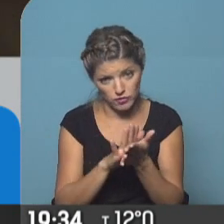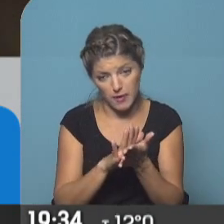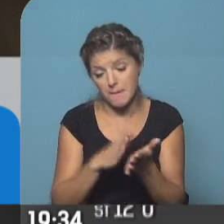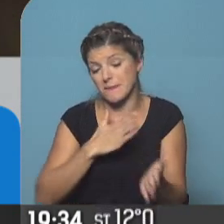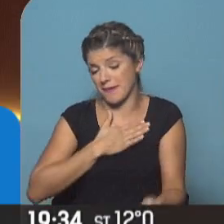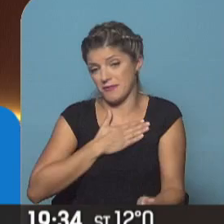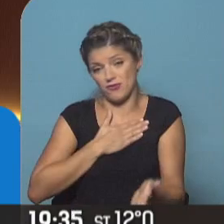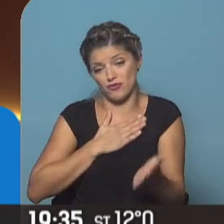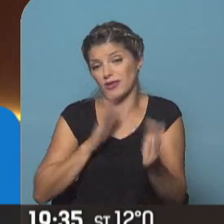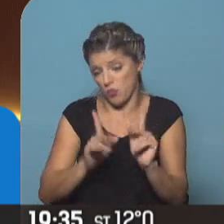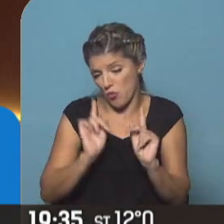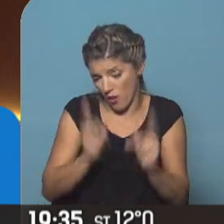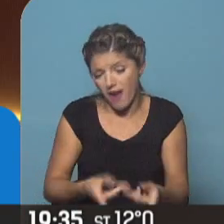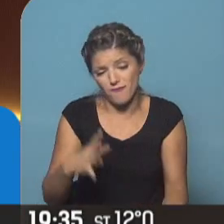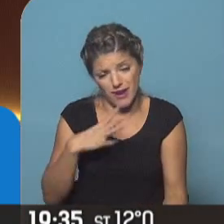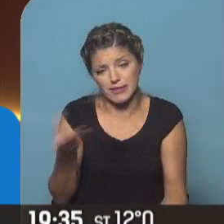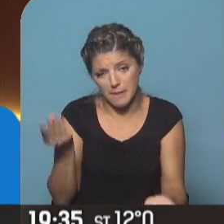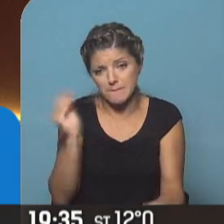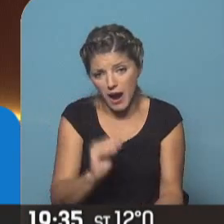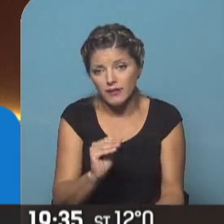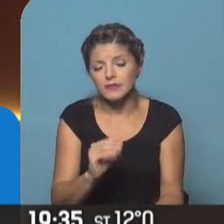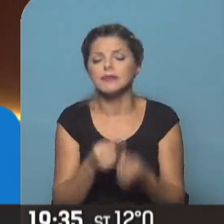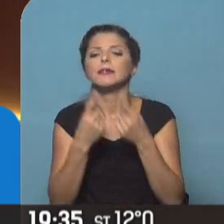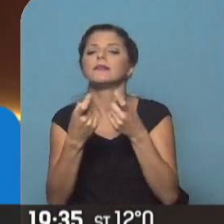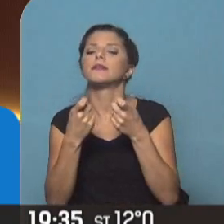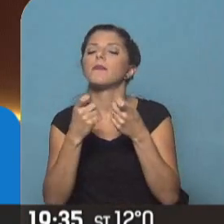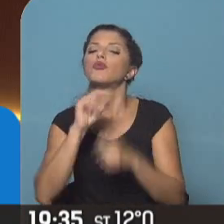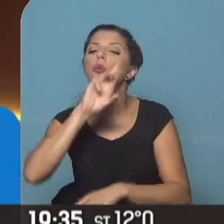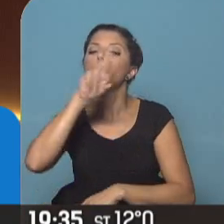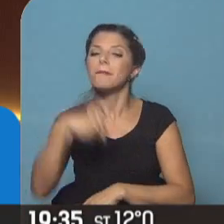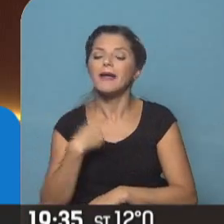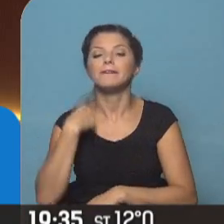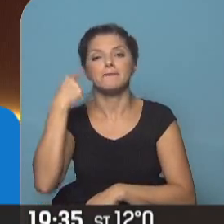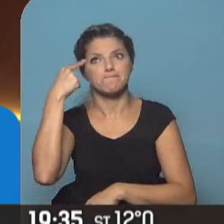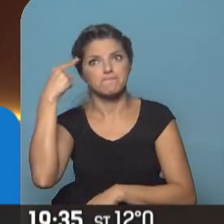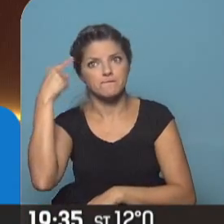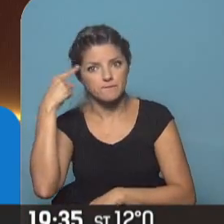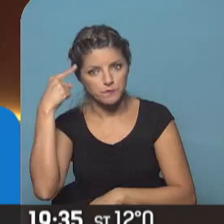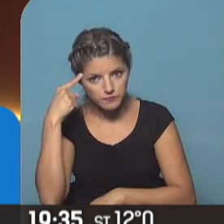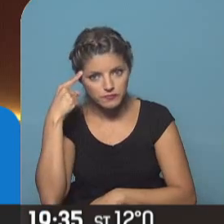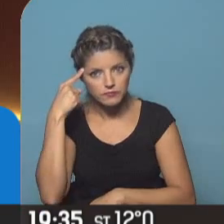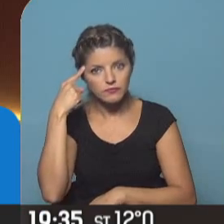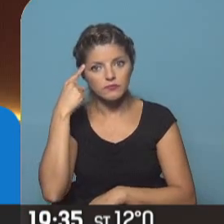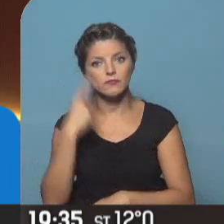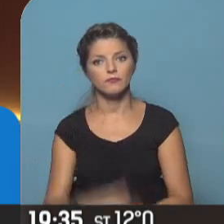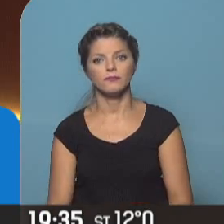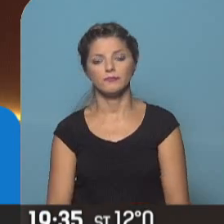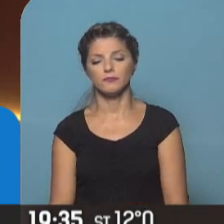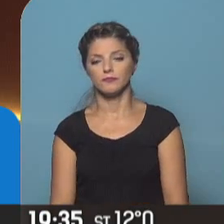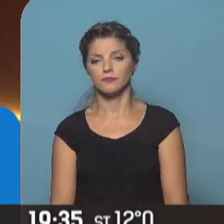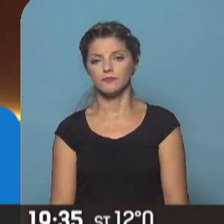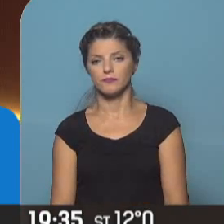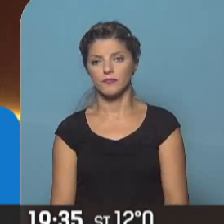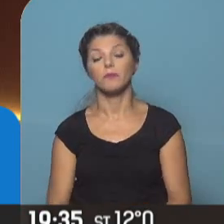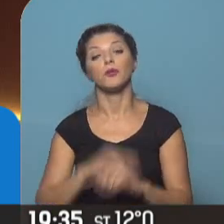Claro. Hay que ir realmente a un plan de racionamiento muy importante y obviamente